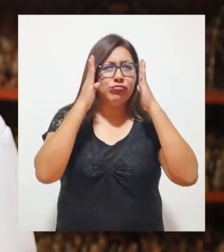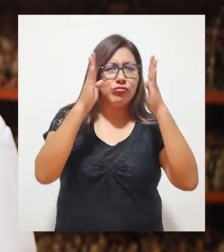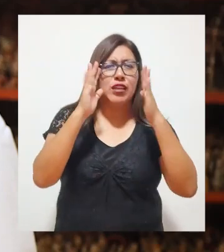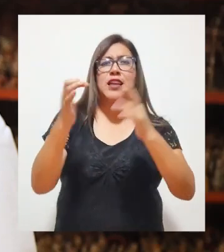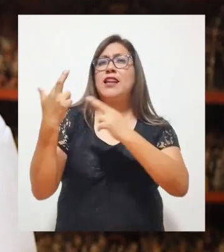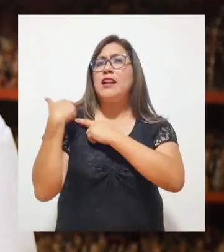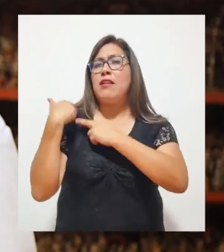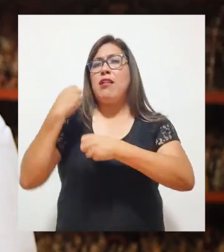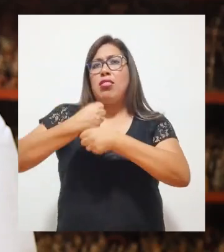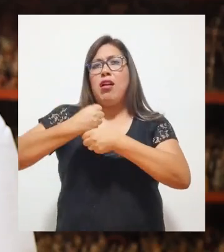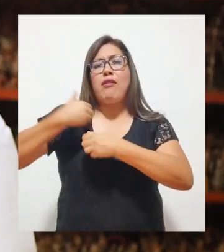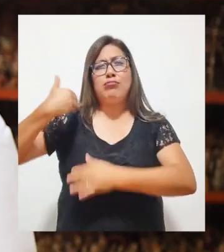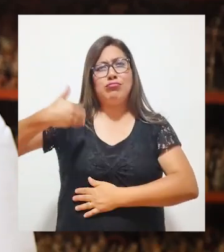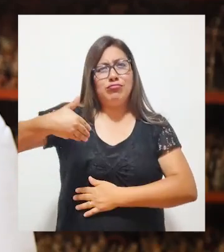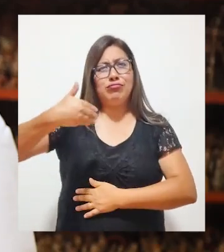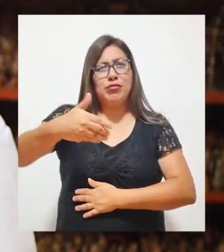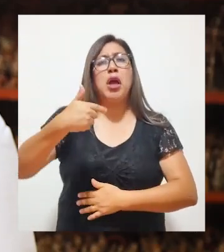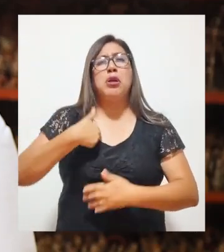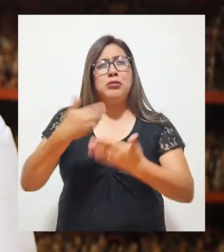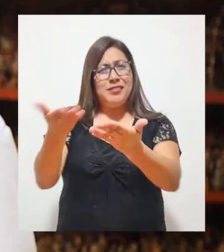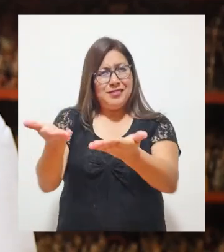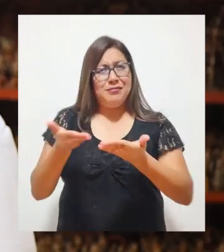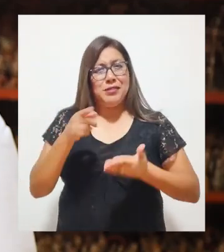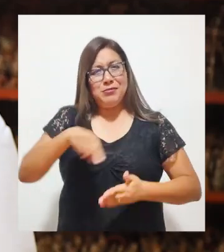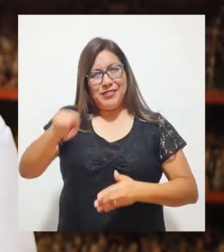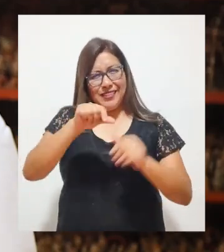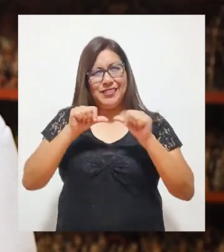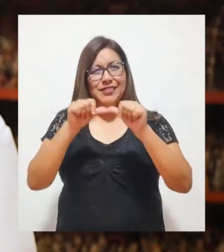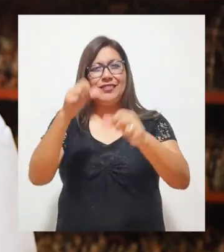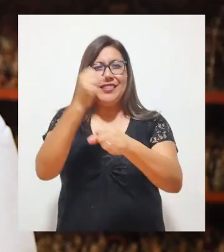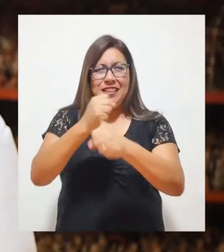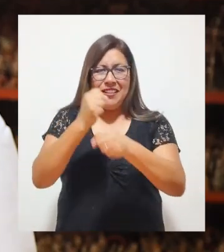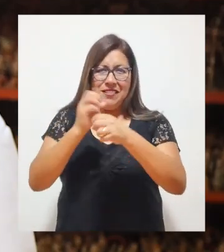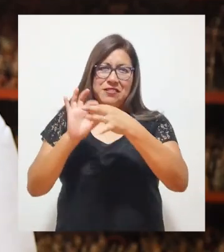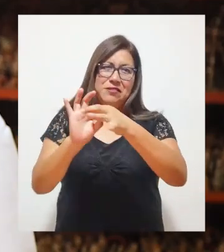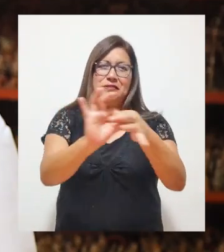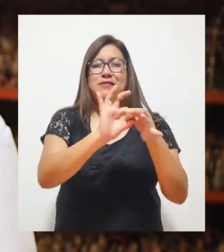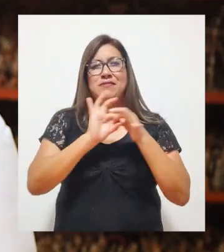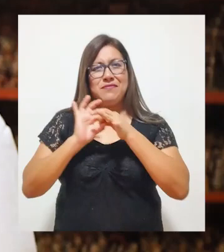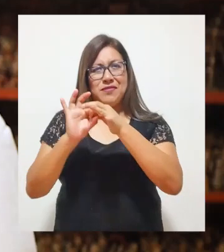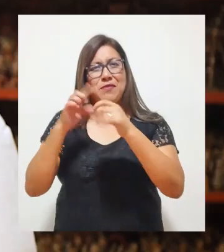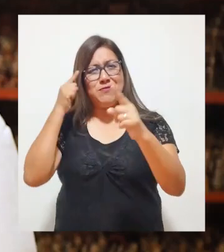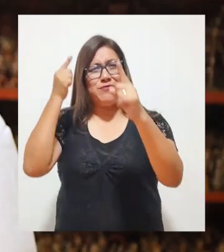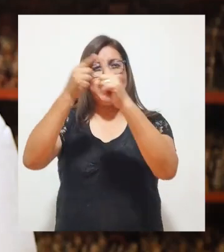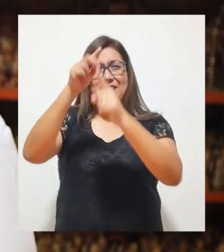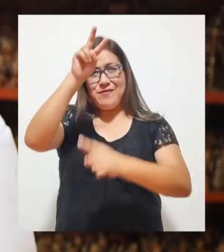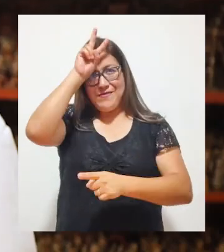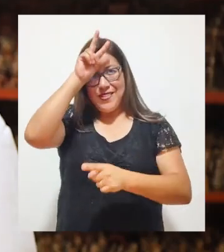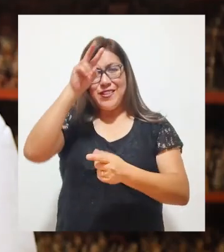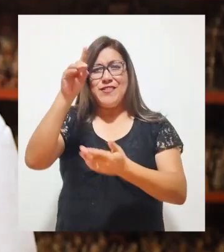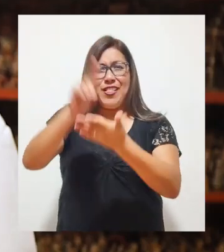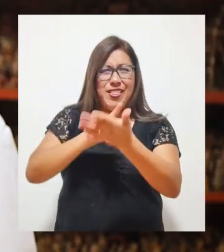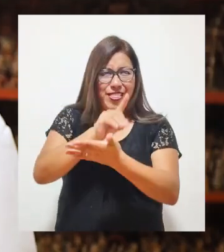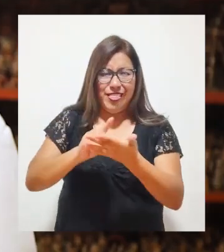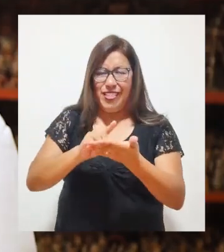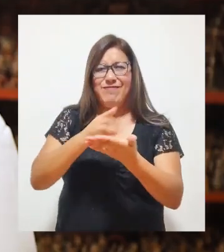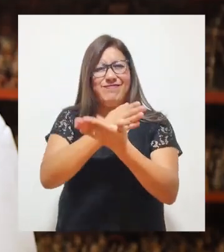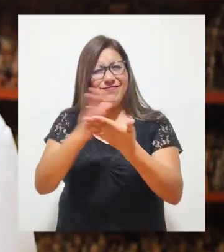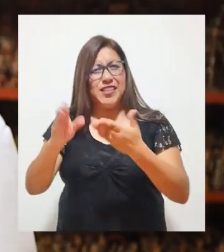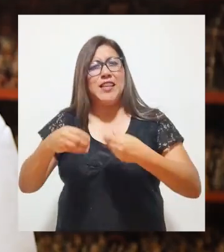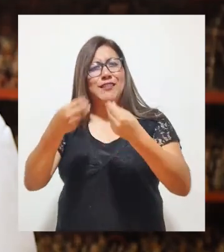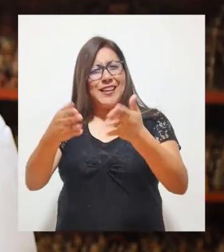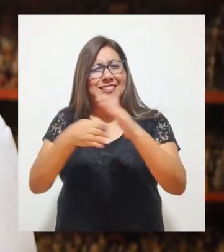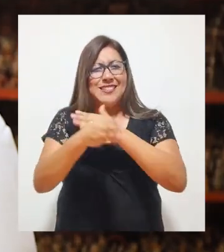y responsabilidad en su labor cotidiana y les invito a seguir trabajando en conjunto por un Perú sin discriminación